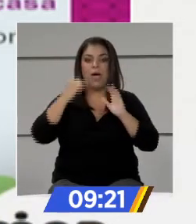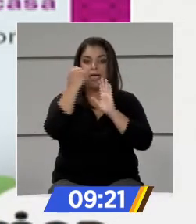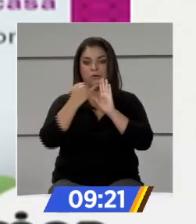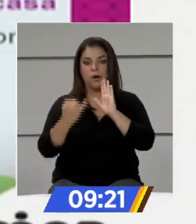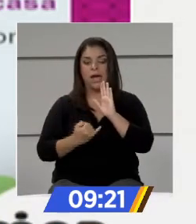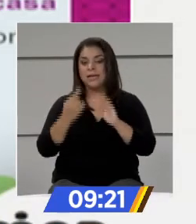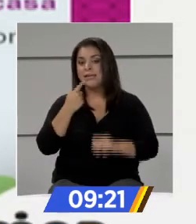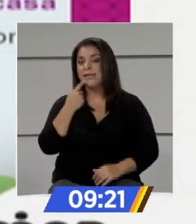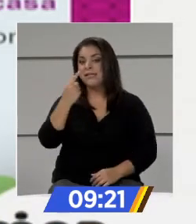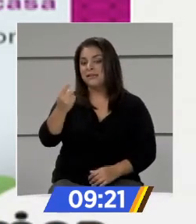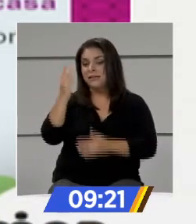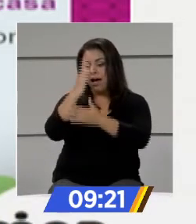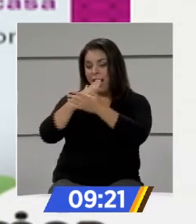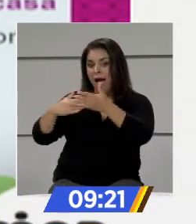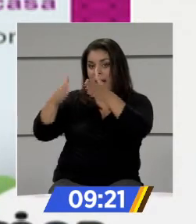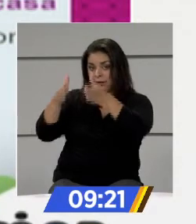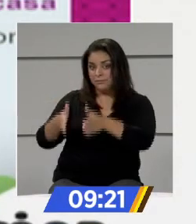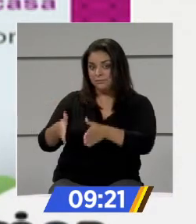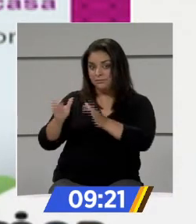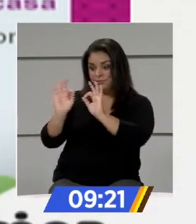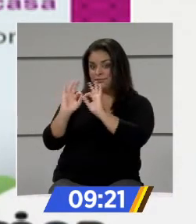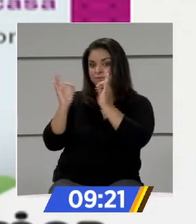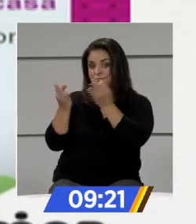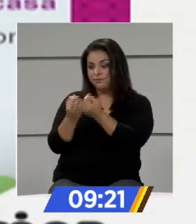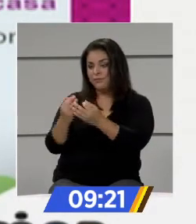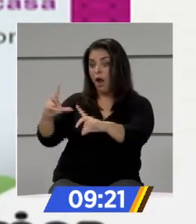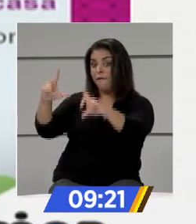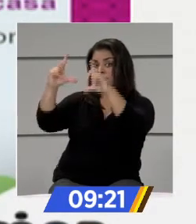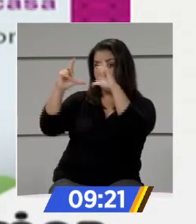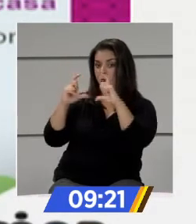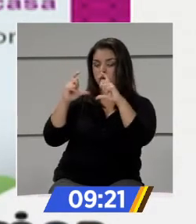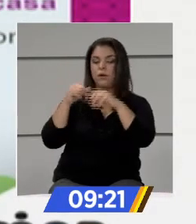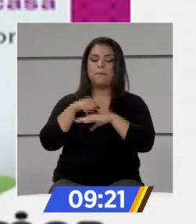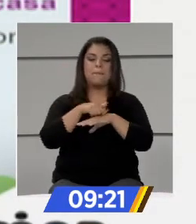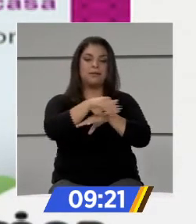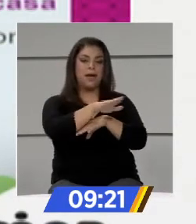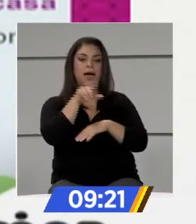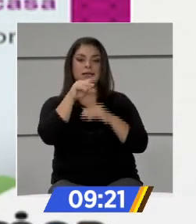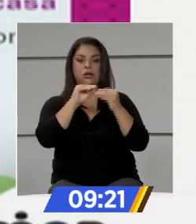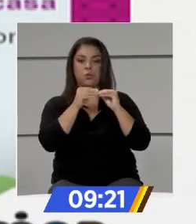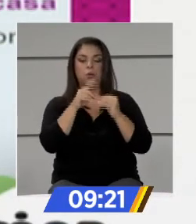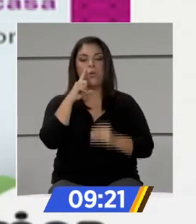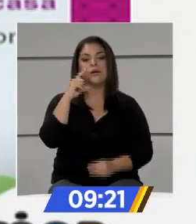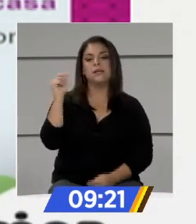la familia que le tomen una fotografía y que nos lo manden, por supuesto, a ese número de WhatsApp